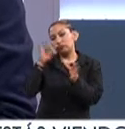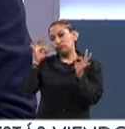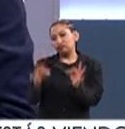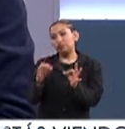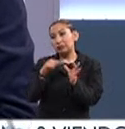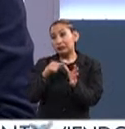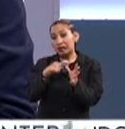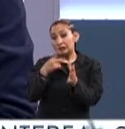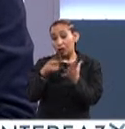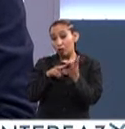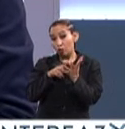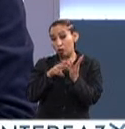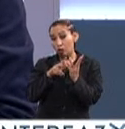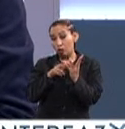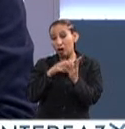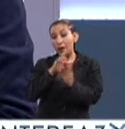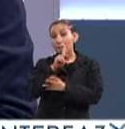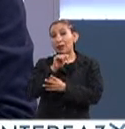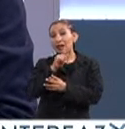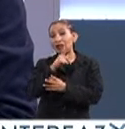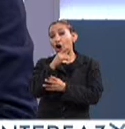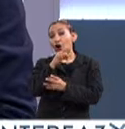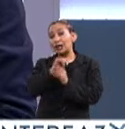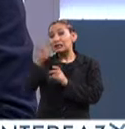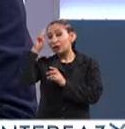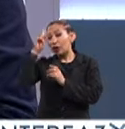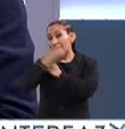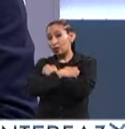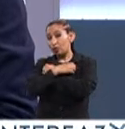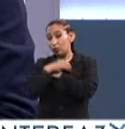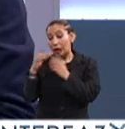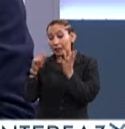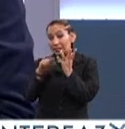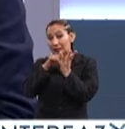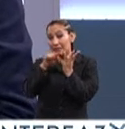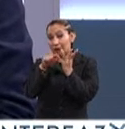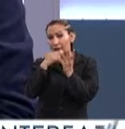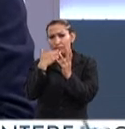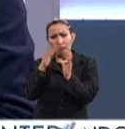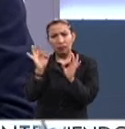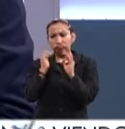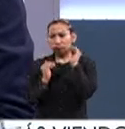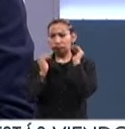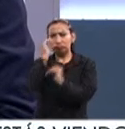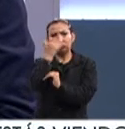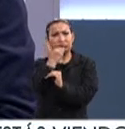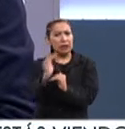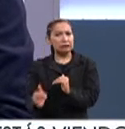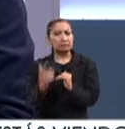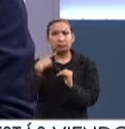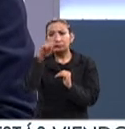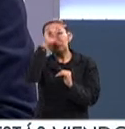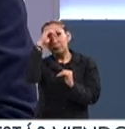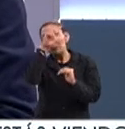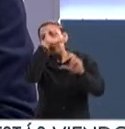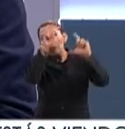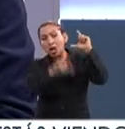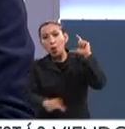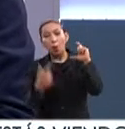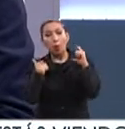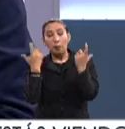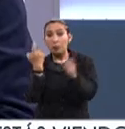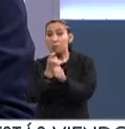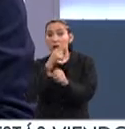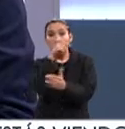por cierto, estas dos últimas, pedagogía y psicología educativa, están muy bien rankeadas a nivel nacional, forman parte